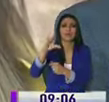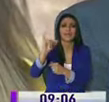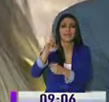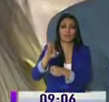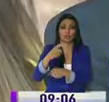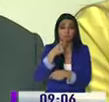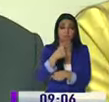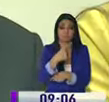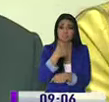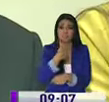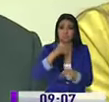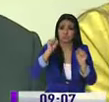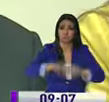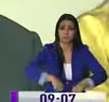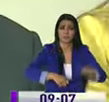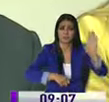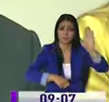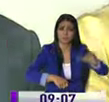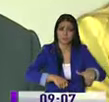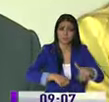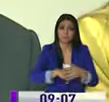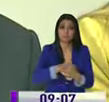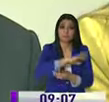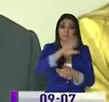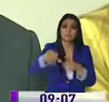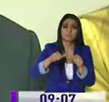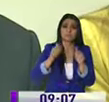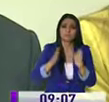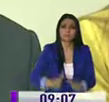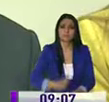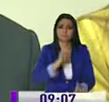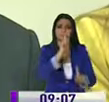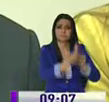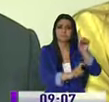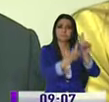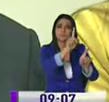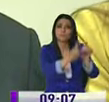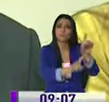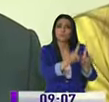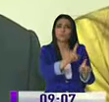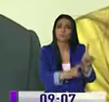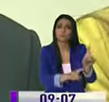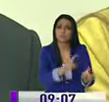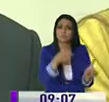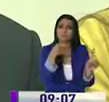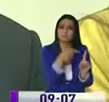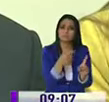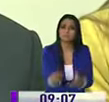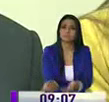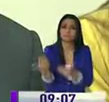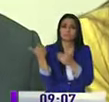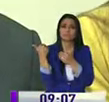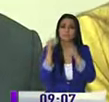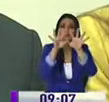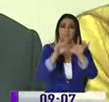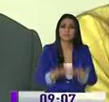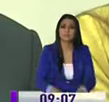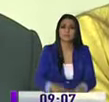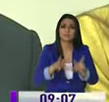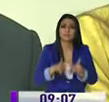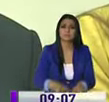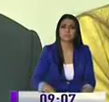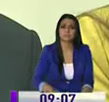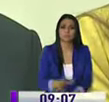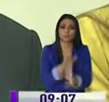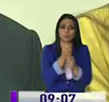razones los legisladores podamos hacerle preguntas al señor encargado de la cena y para que